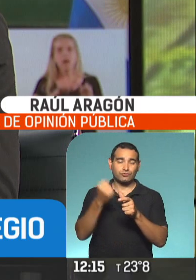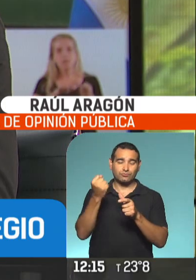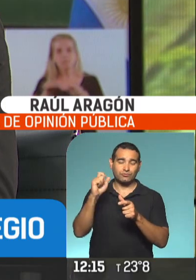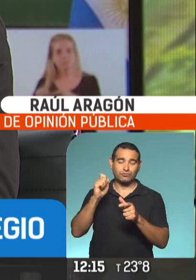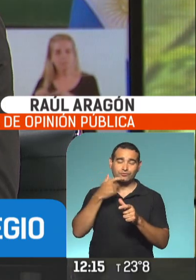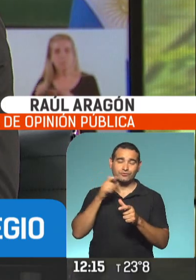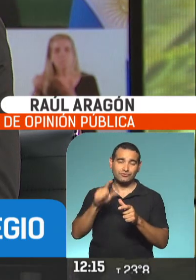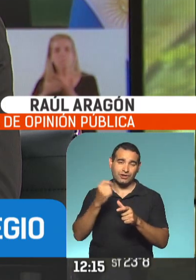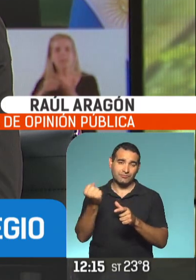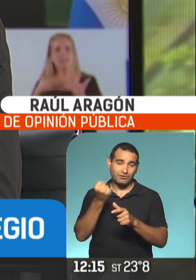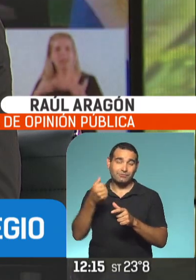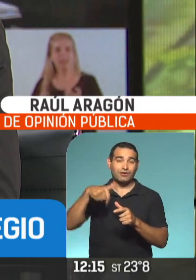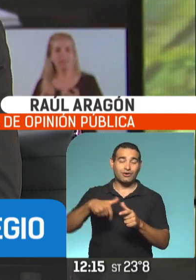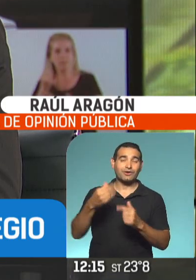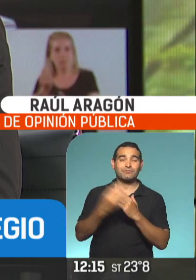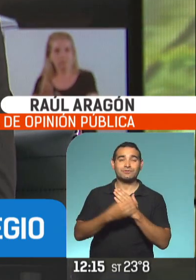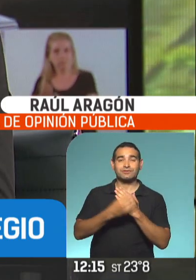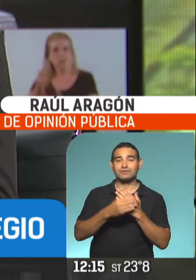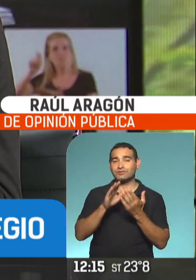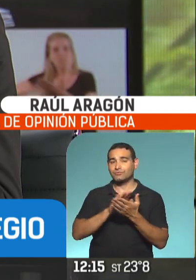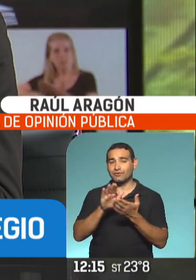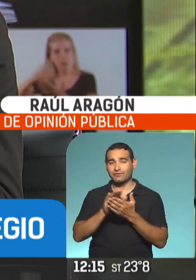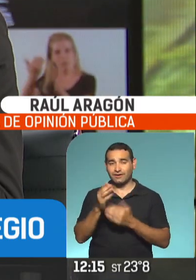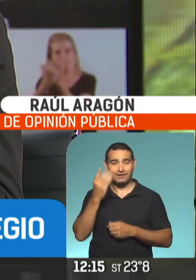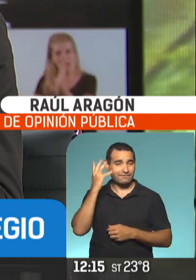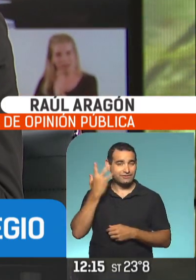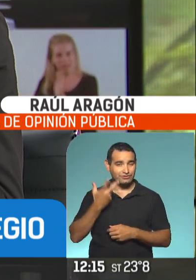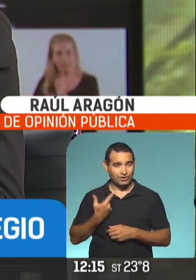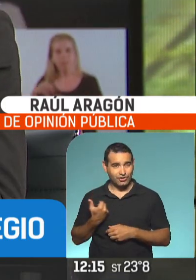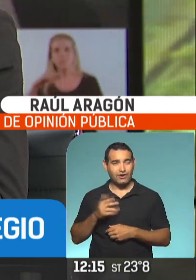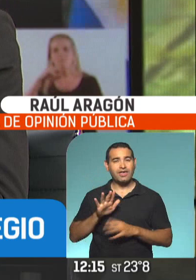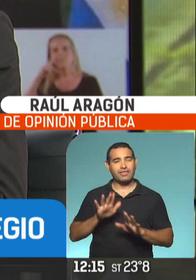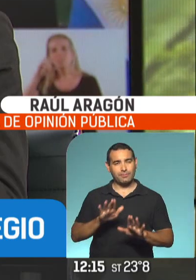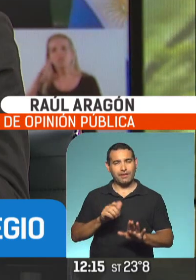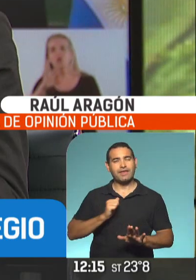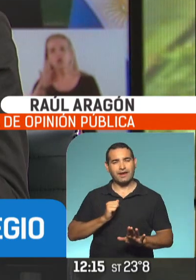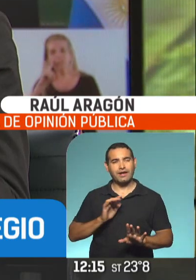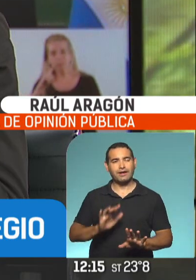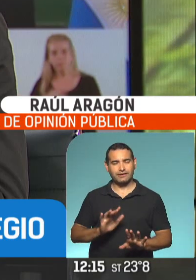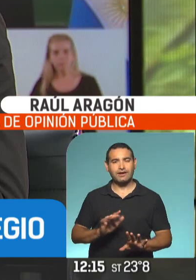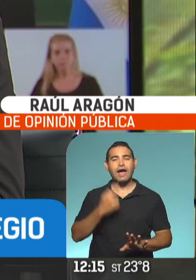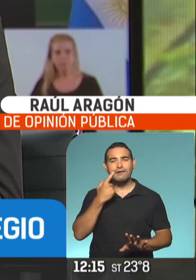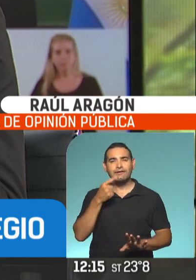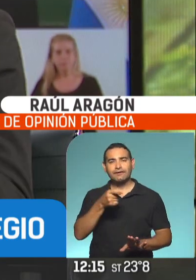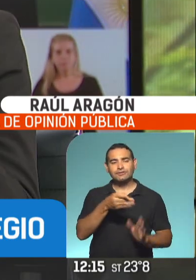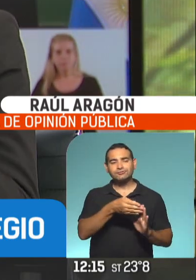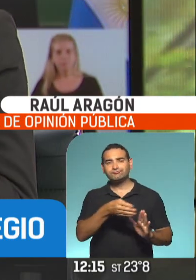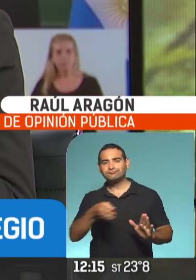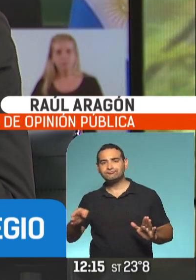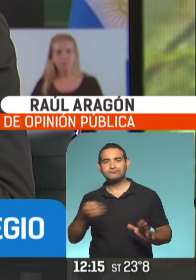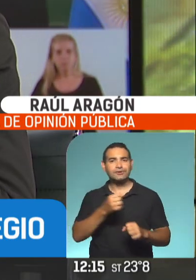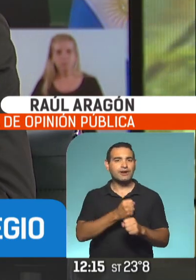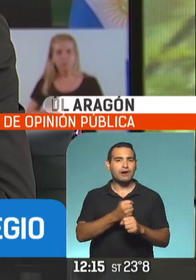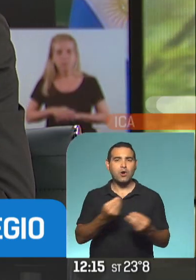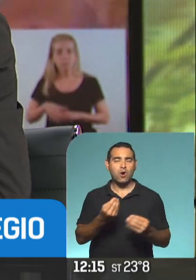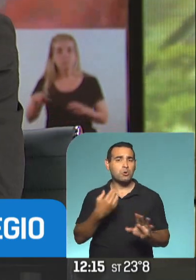ahora la nueva ministra, Bisotti, yo creo que hay que darle un compás de espera, un tiempo, a ver cómo es su gestión. No